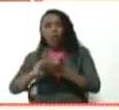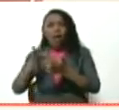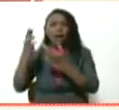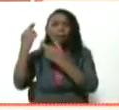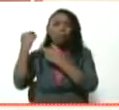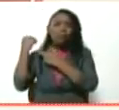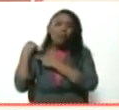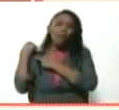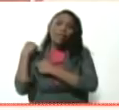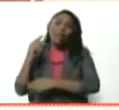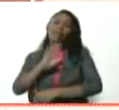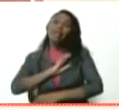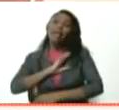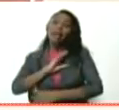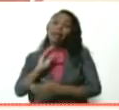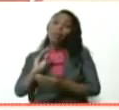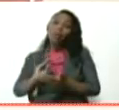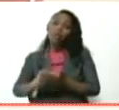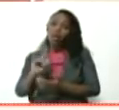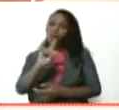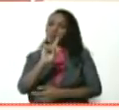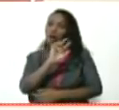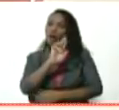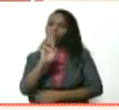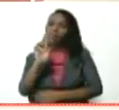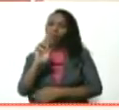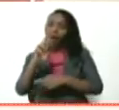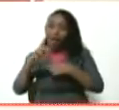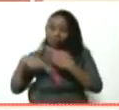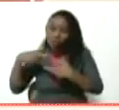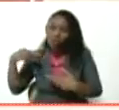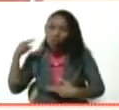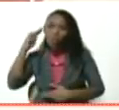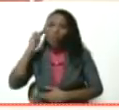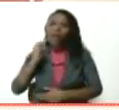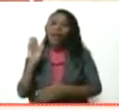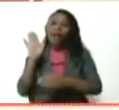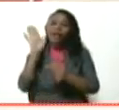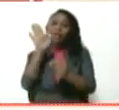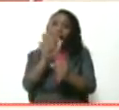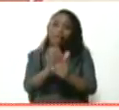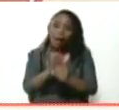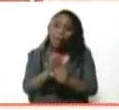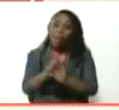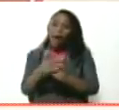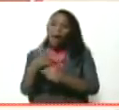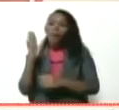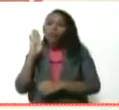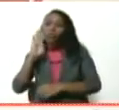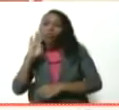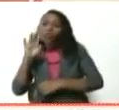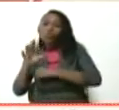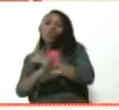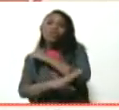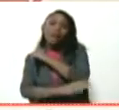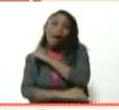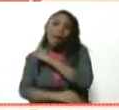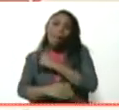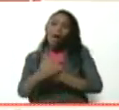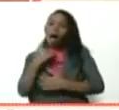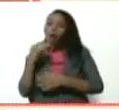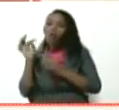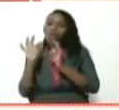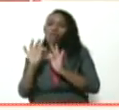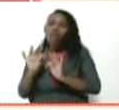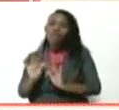responsabilidades que tengan que establecerse. No es la revolución bolivariana la que tapa delitos ni tapa de alguna